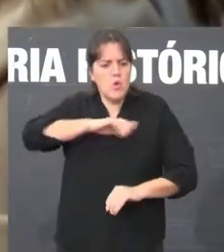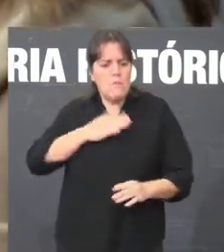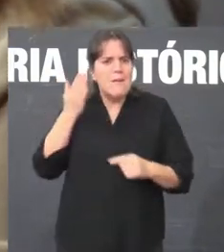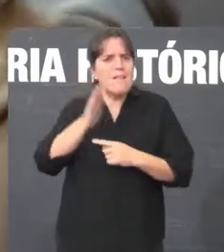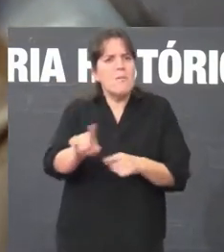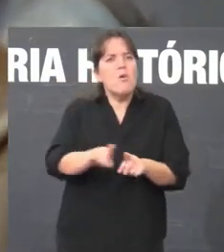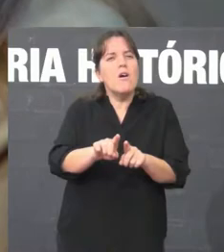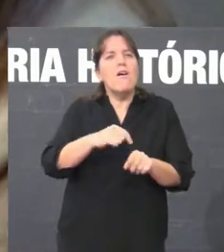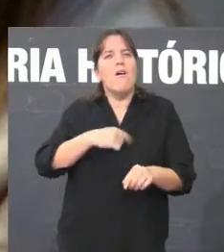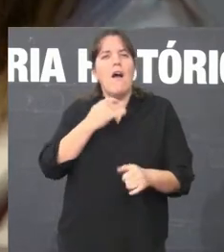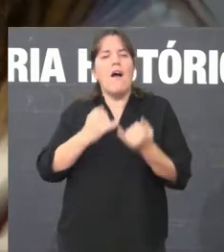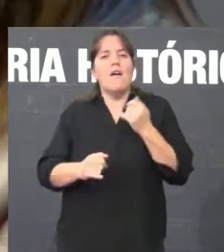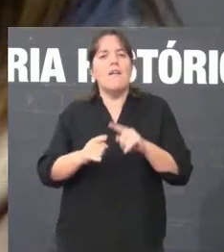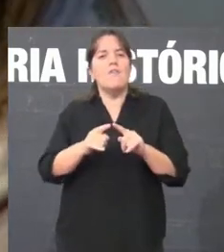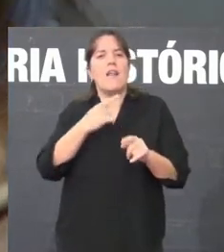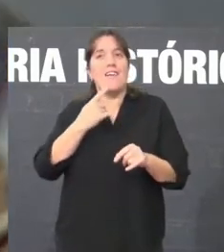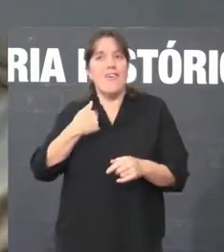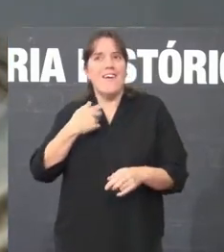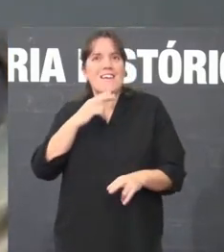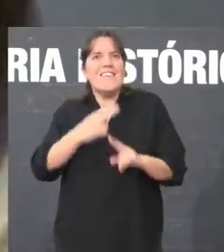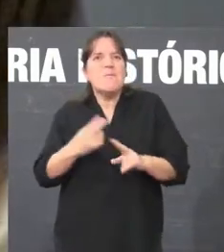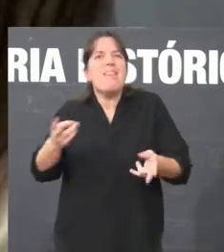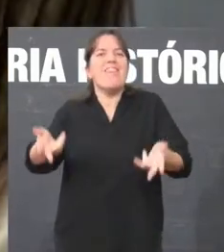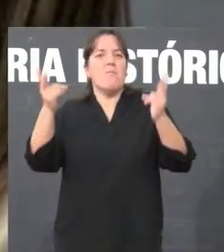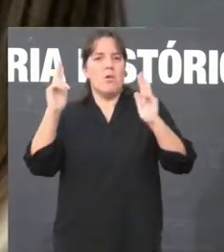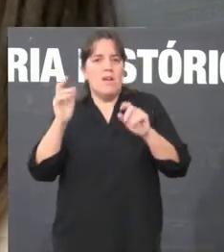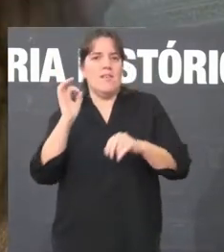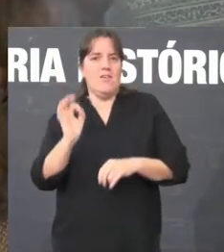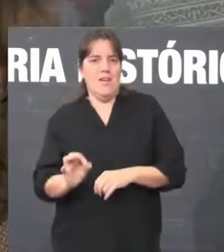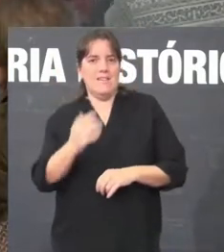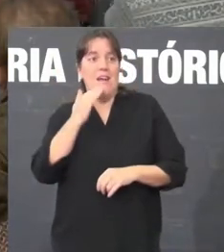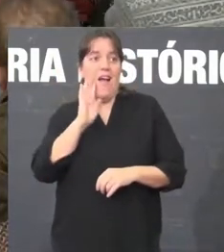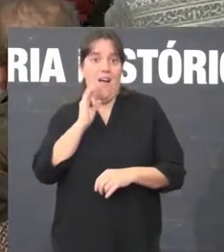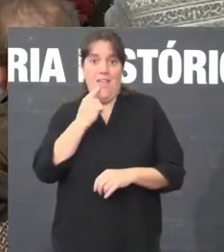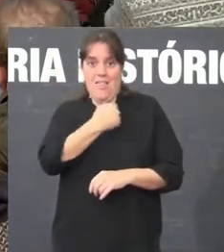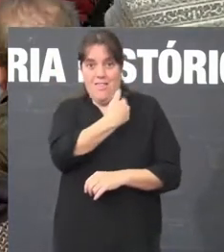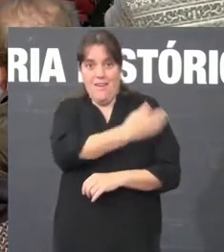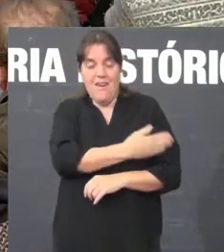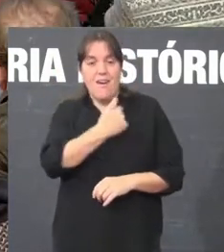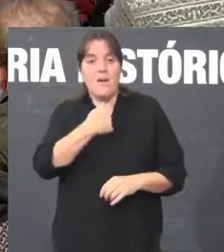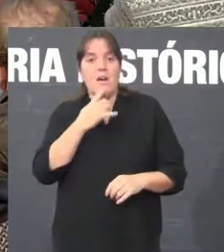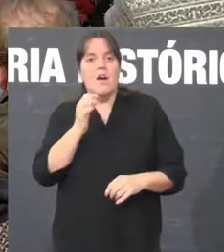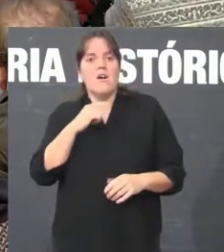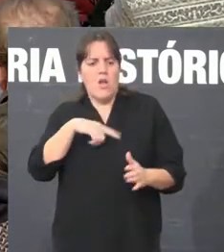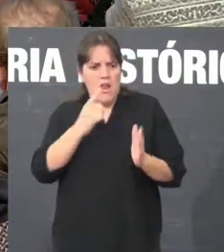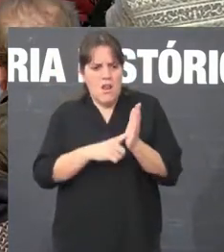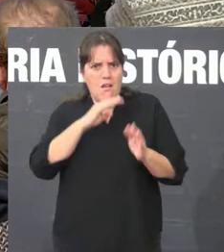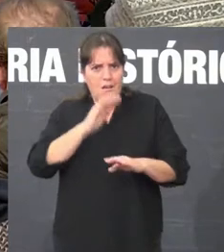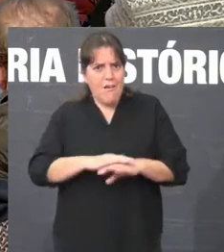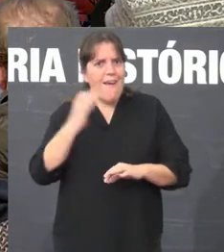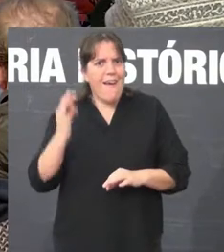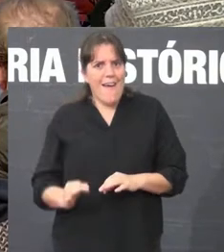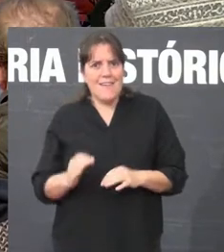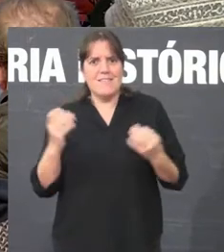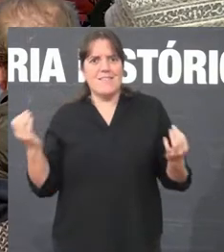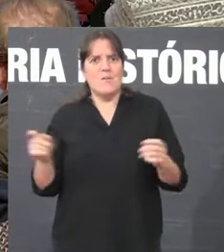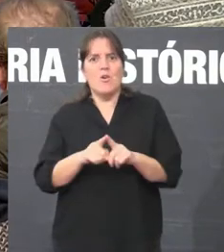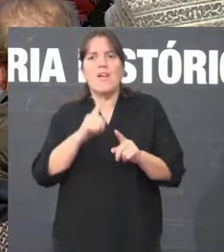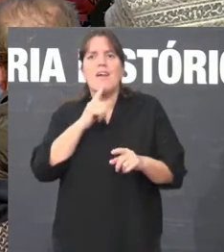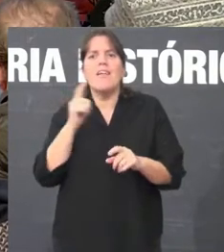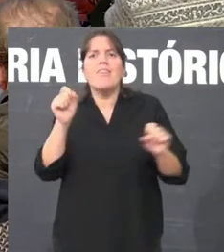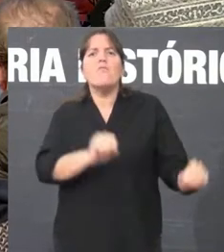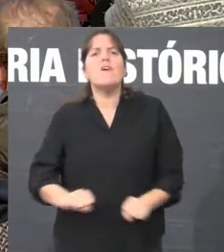Tardá, absolutamente democráticos, absolutamente lexítimos, porque non defendemos outra cousa que a base mesma do